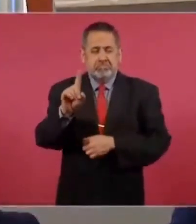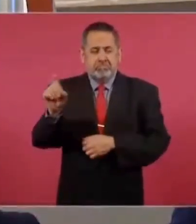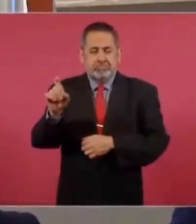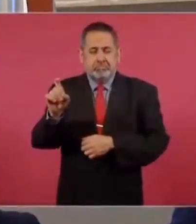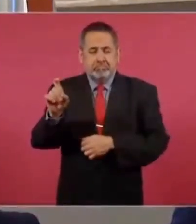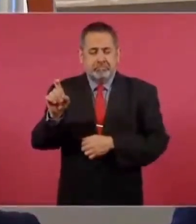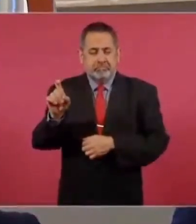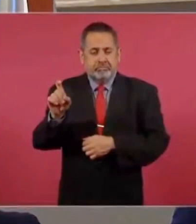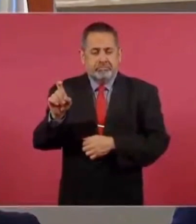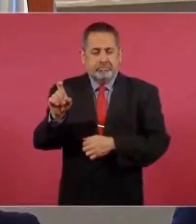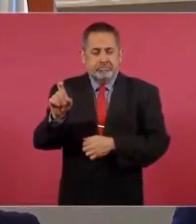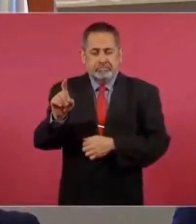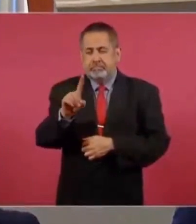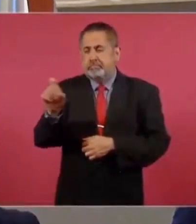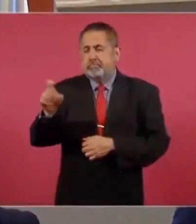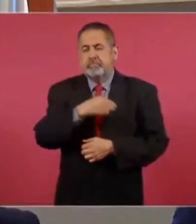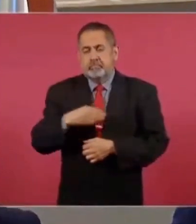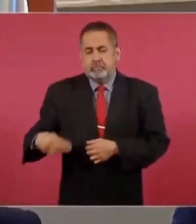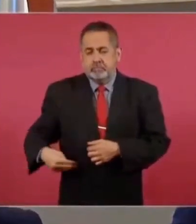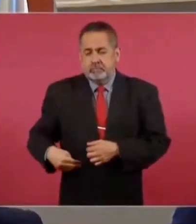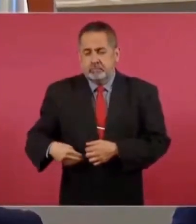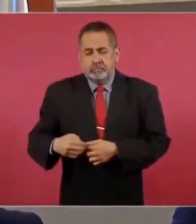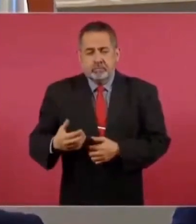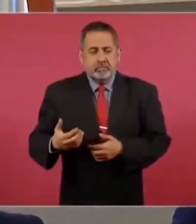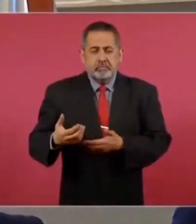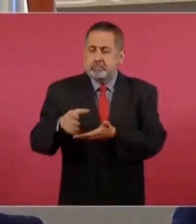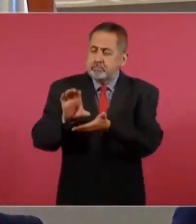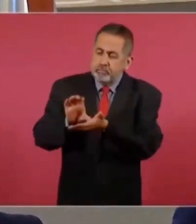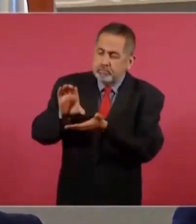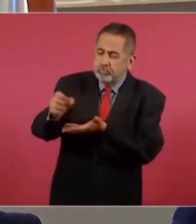los que tienen este presupuesto.